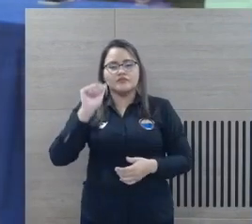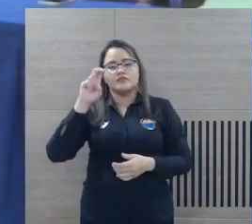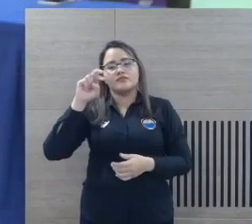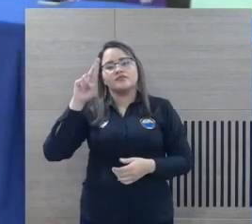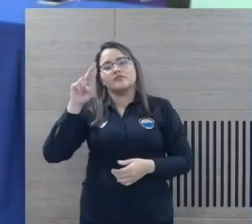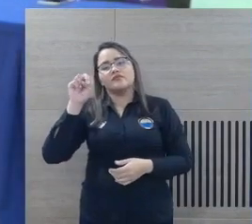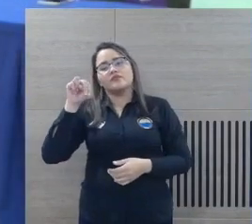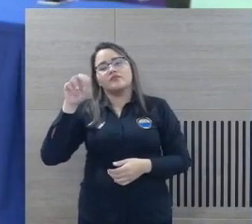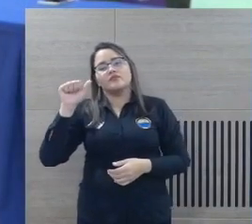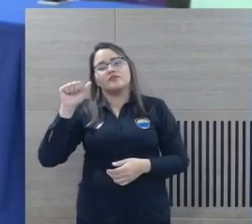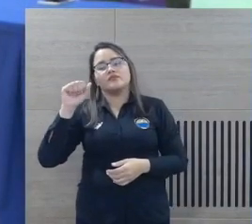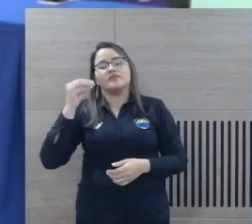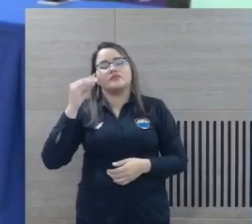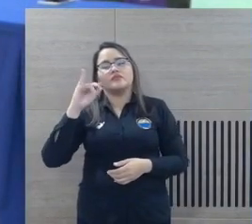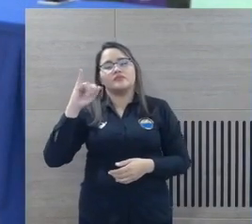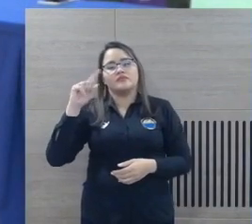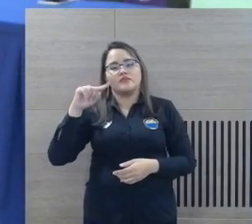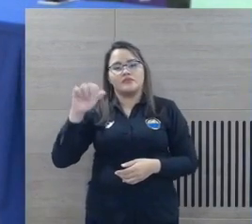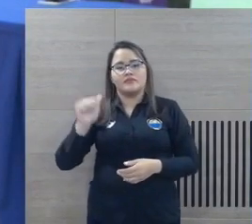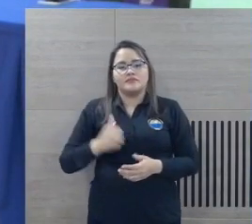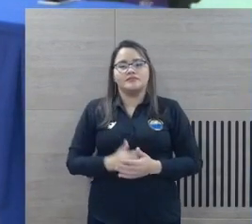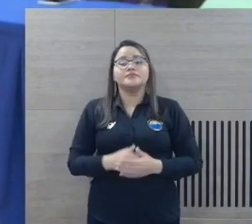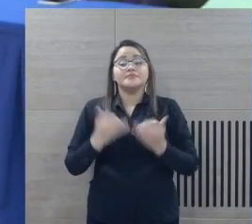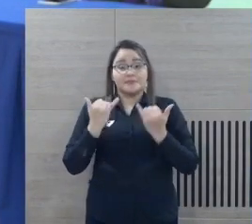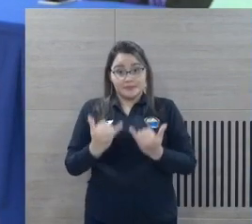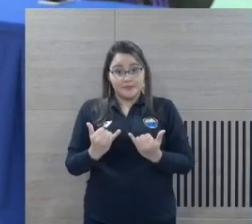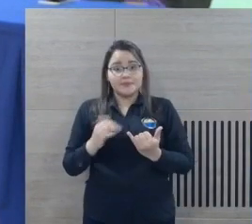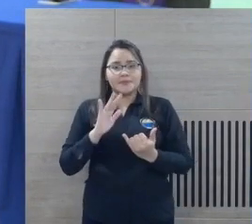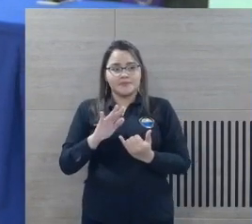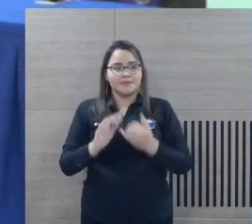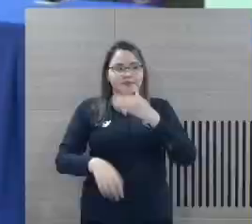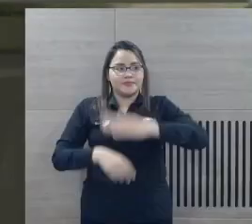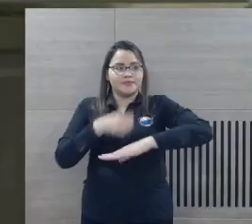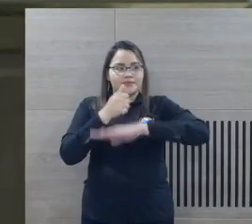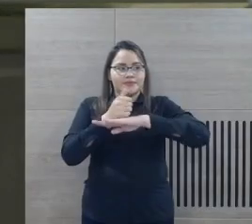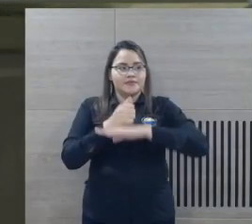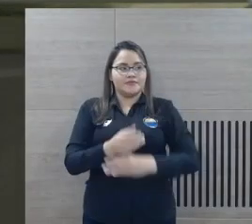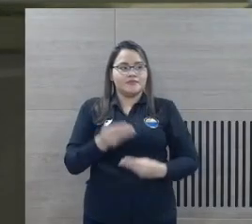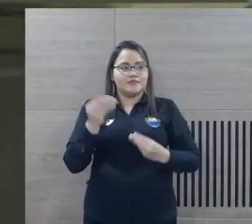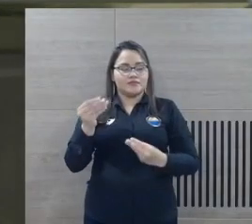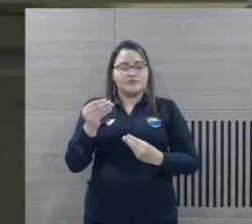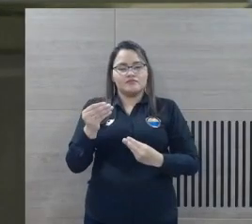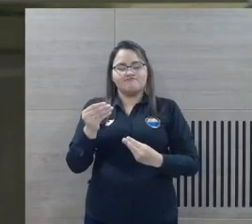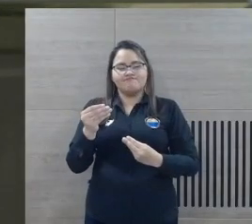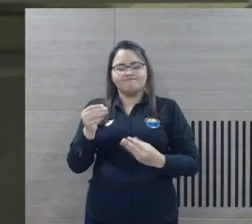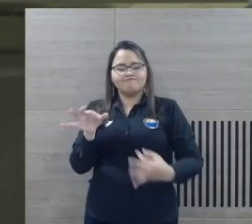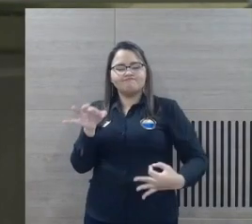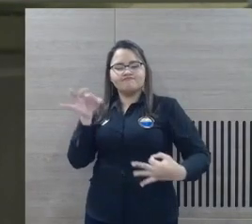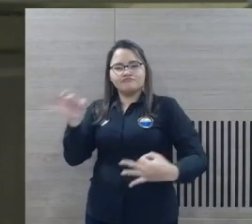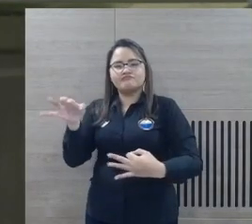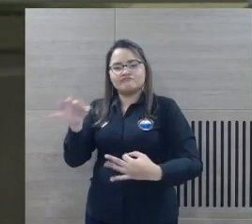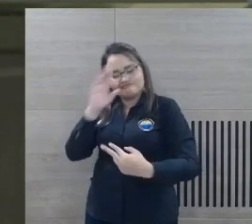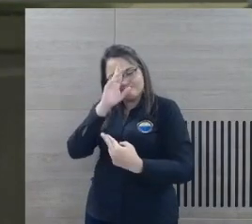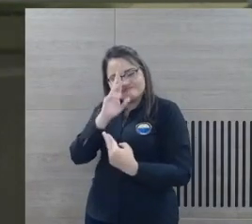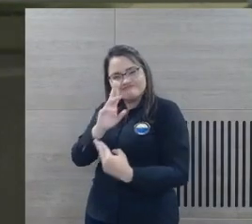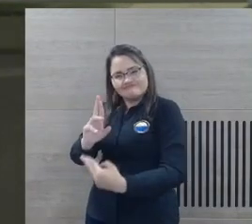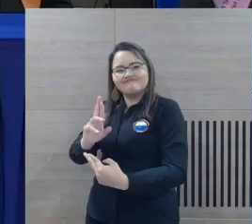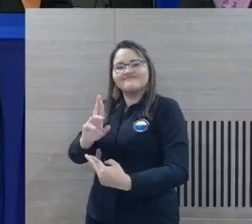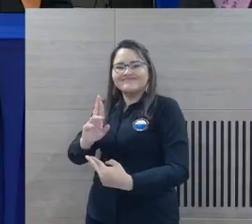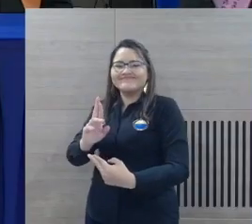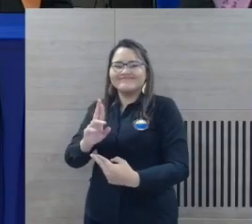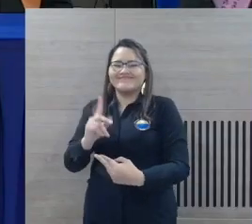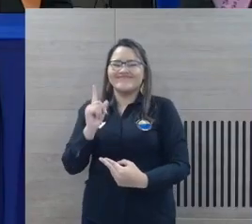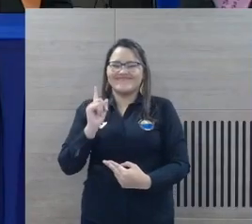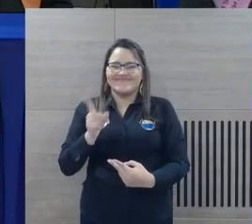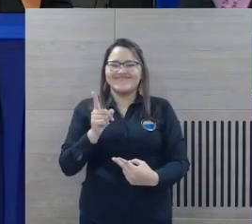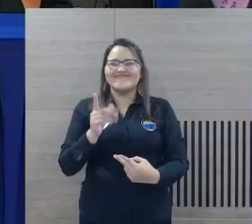hace entrega a nuestro robot humanoide LIED en representación de los graduados, la distinción que los reconoce por su excelente rendimiento